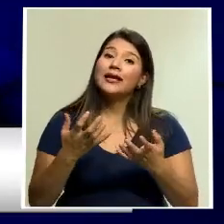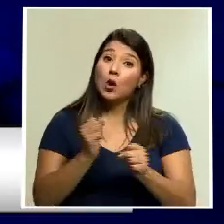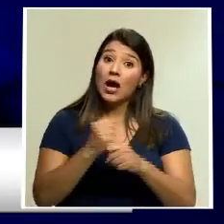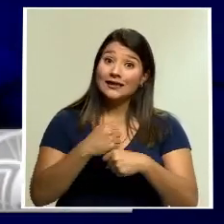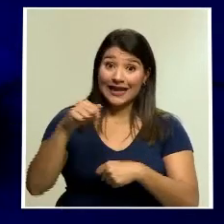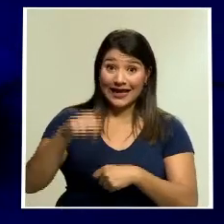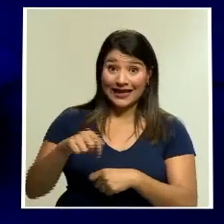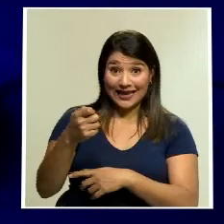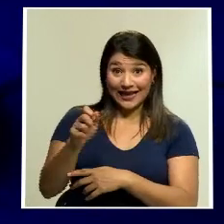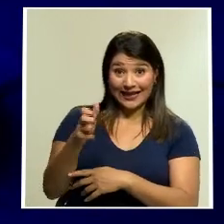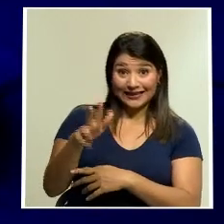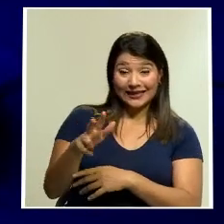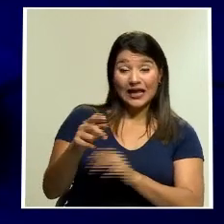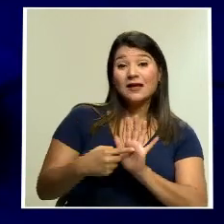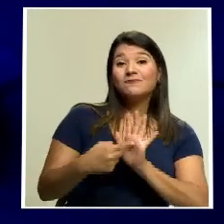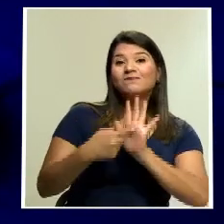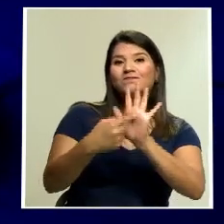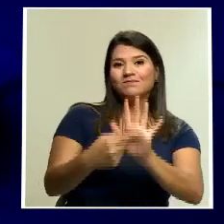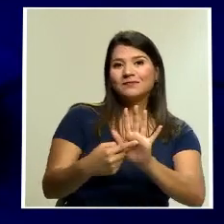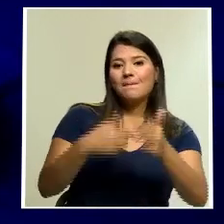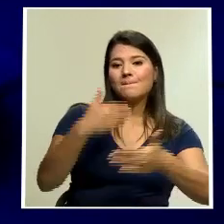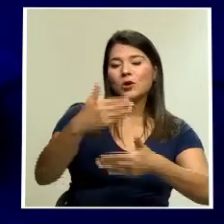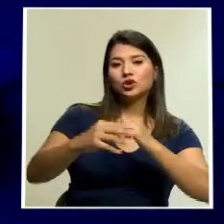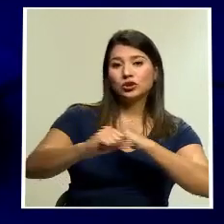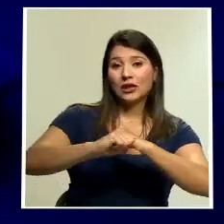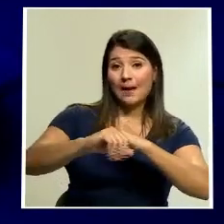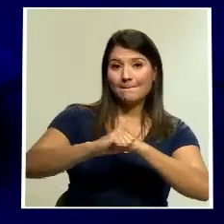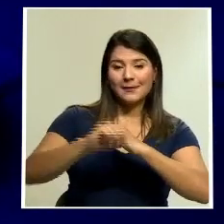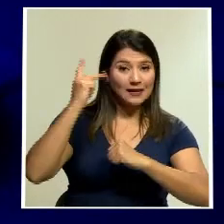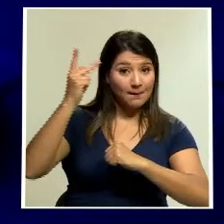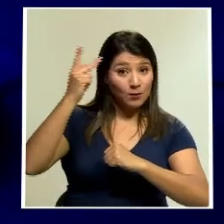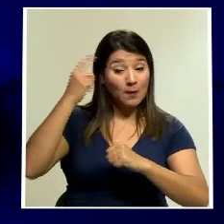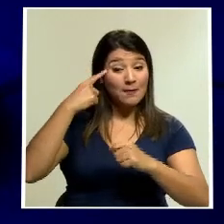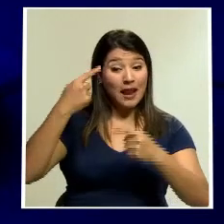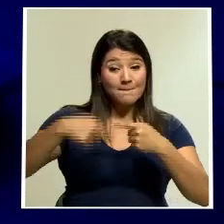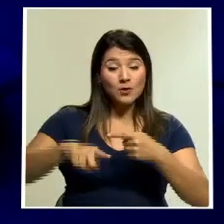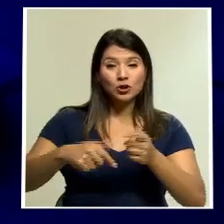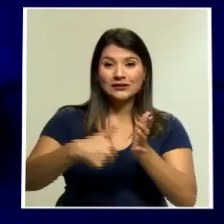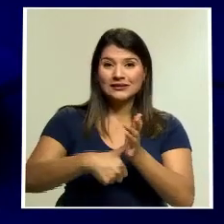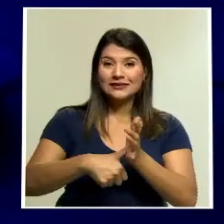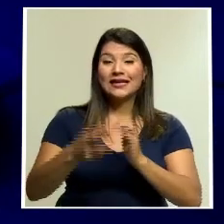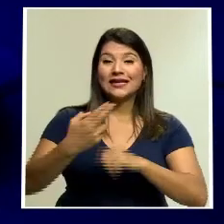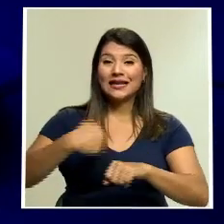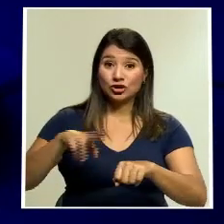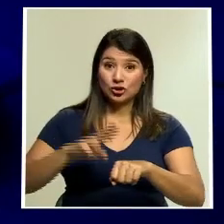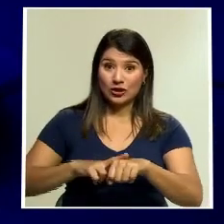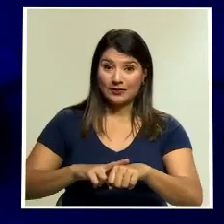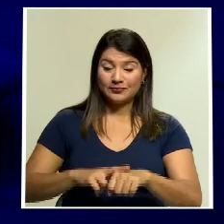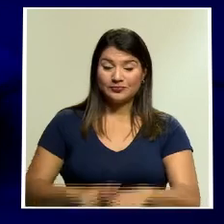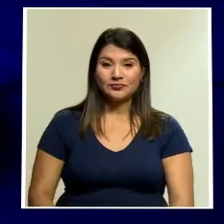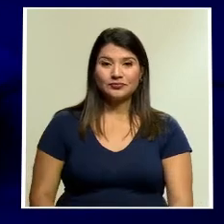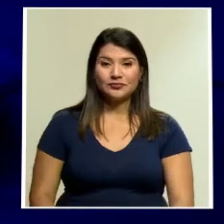para cubrir la campaña política y las próximas elecciones nacionales del año próximo.